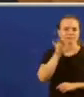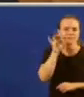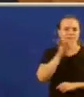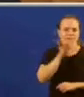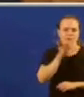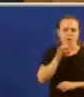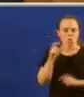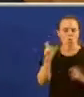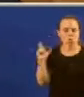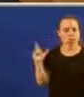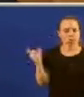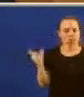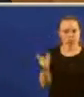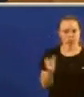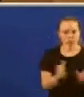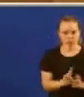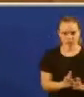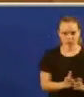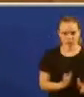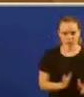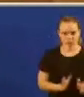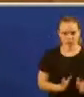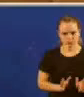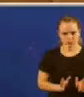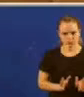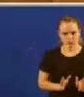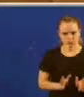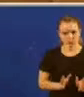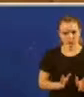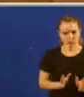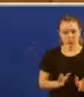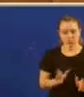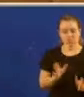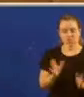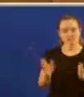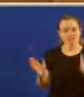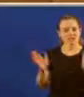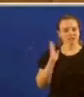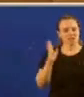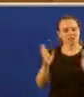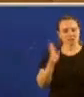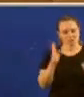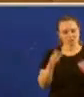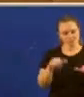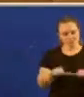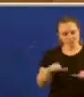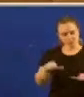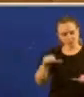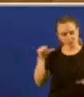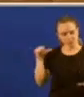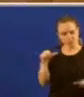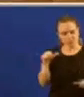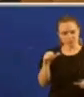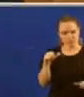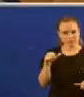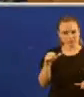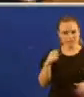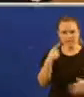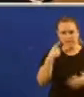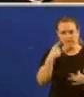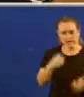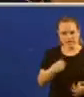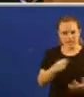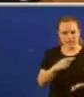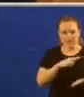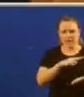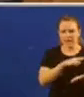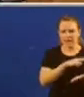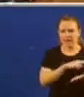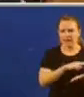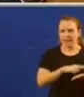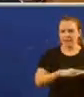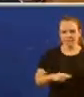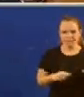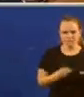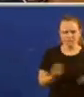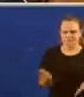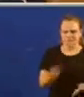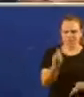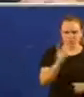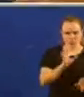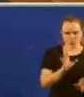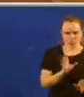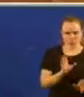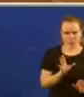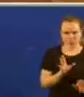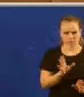Nestas décadas, a pesar do que vostede nos dixo hoxe, o certo é que Galiza non converse. Eu creo que hai cousas que como